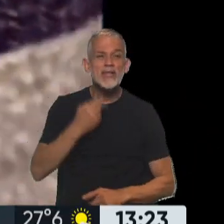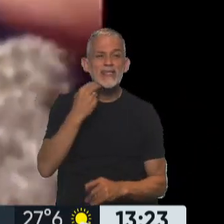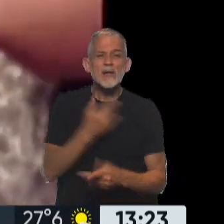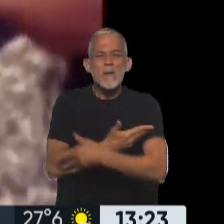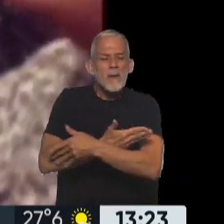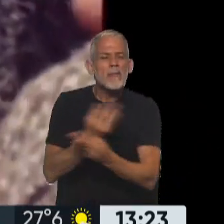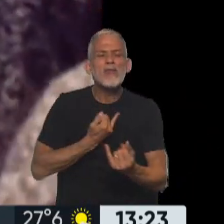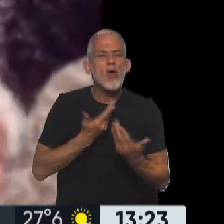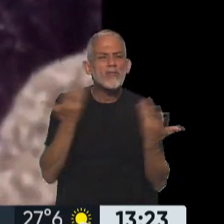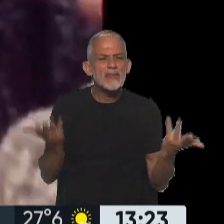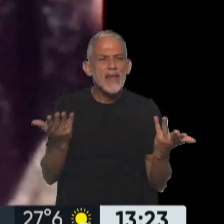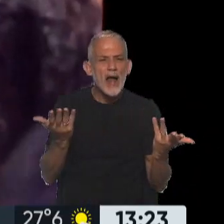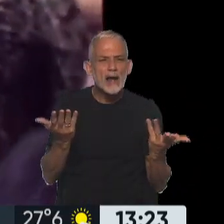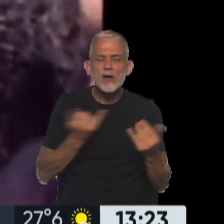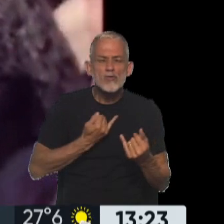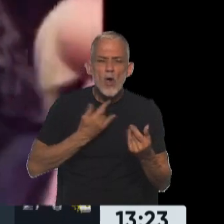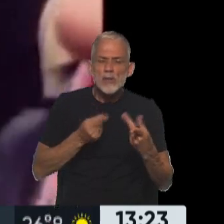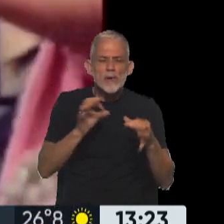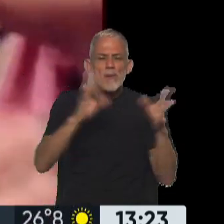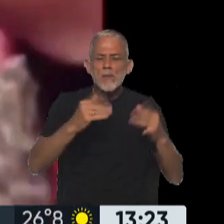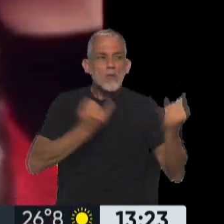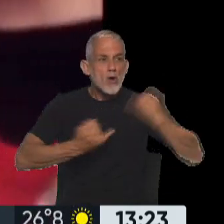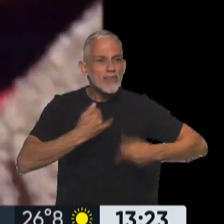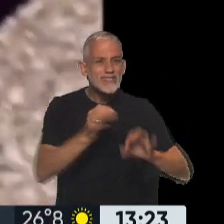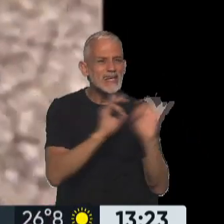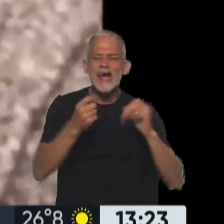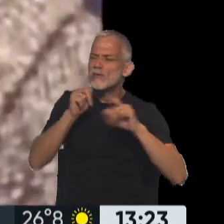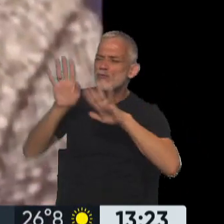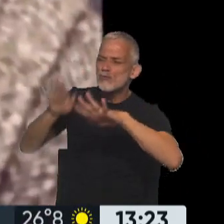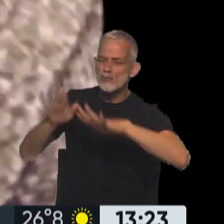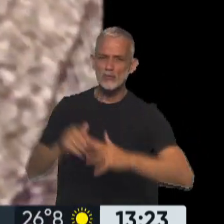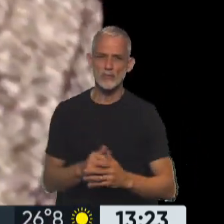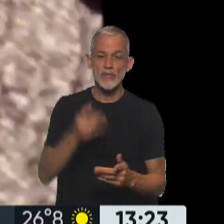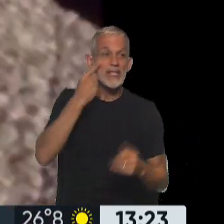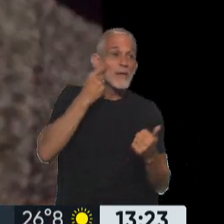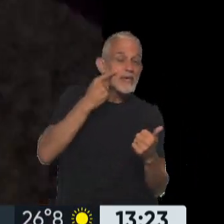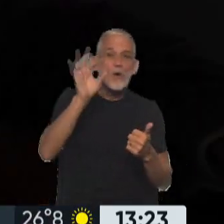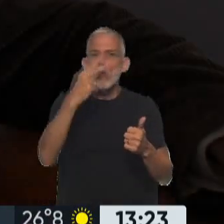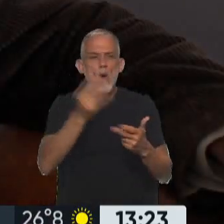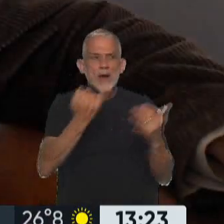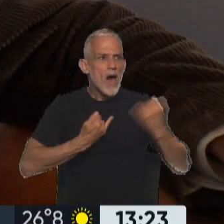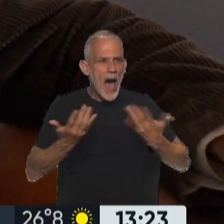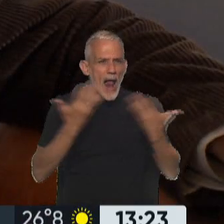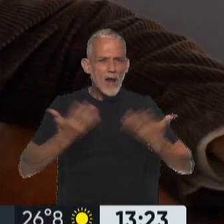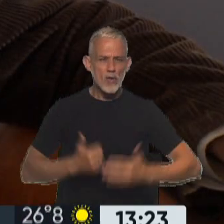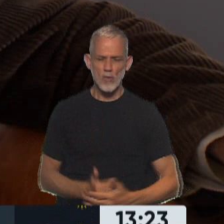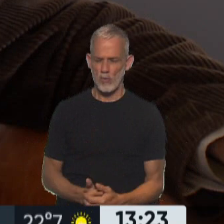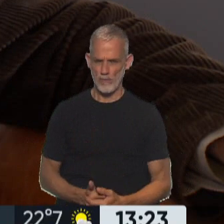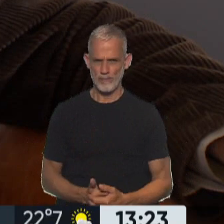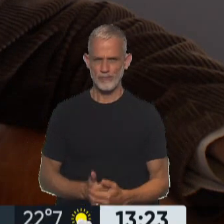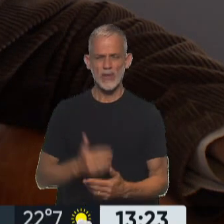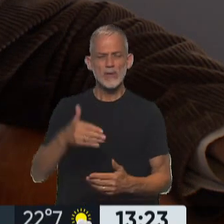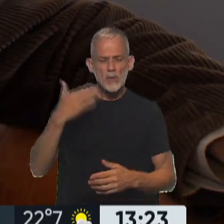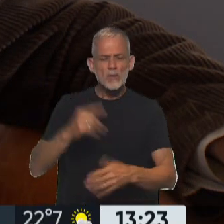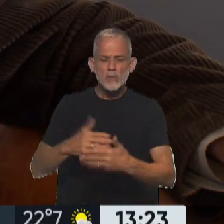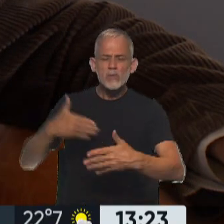bebés? ¿Por qué no nos dicen a nosotros si están vivos, si están muertos? Después de